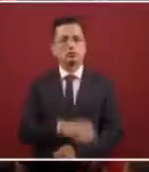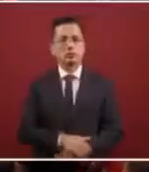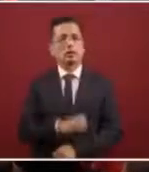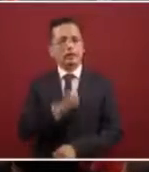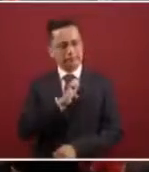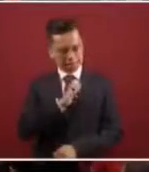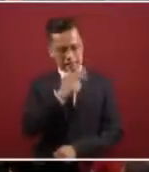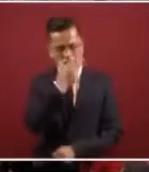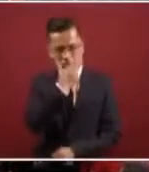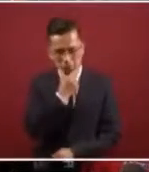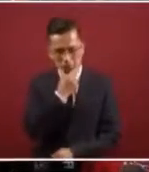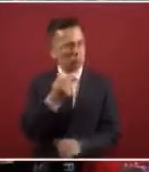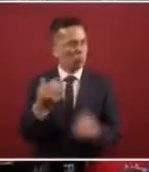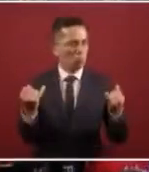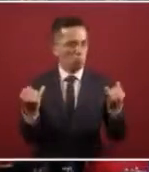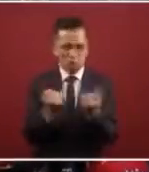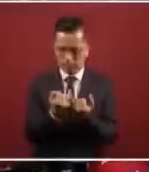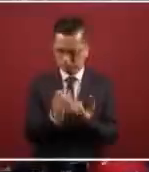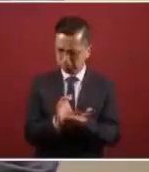Entrenadores, lo mismo,